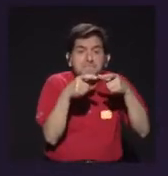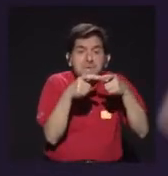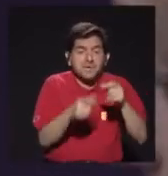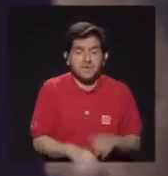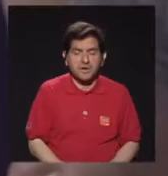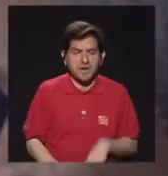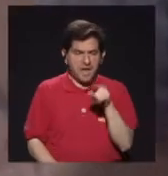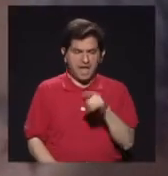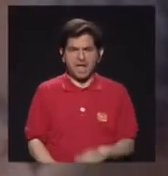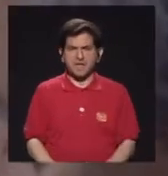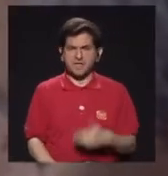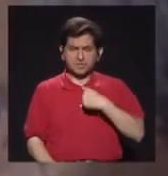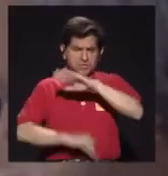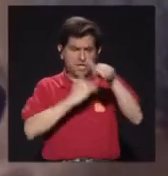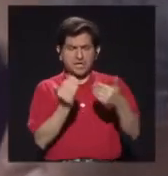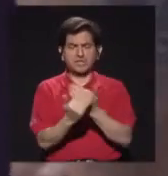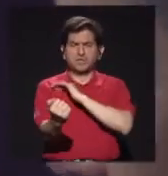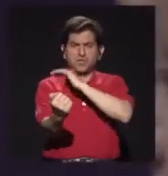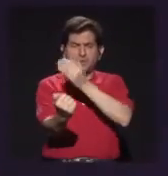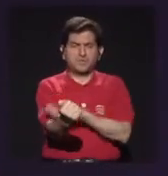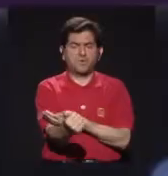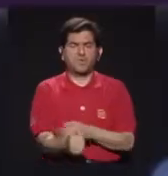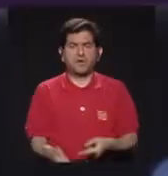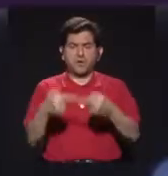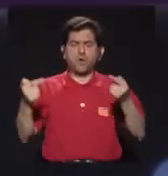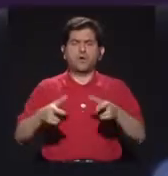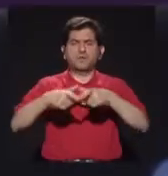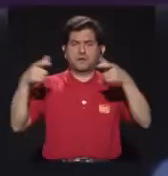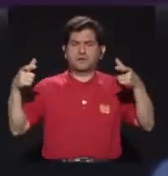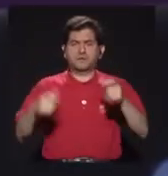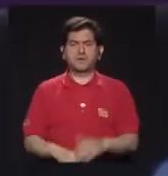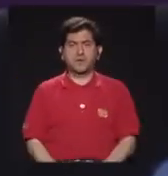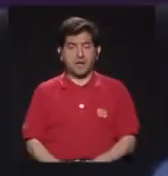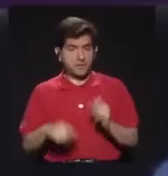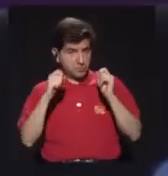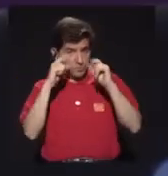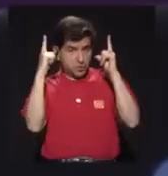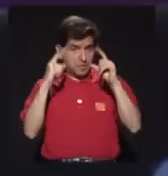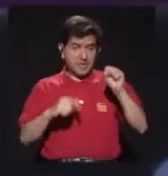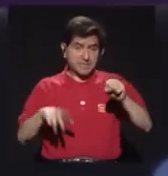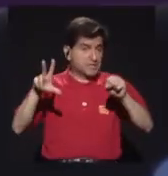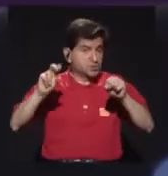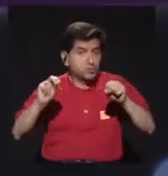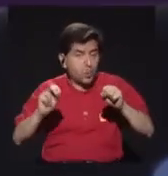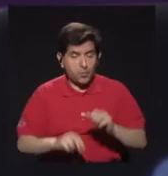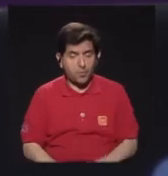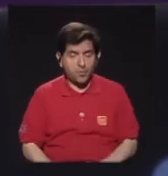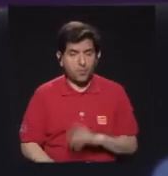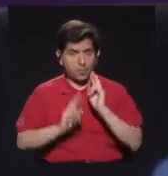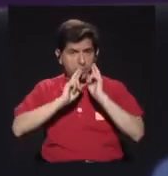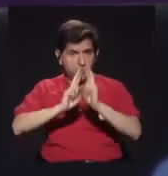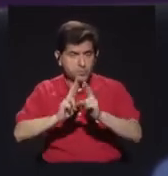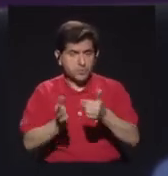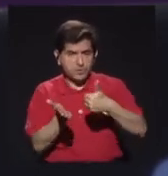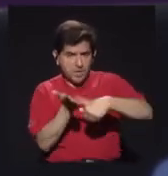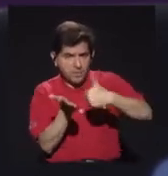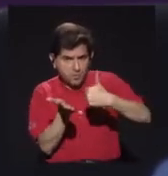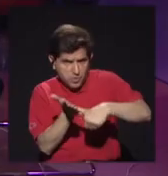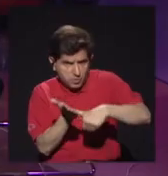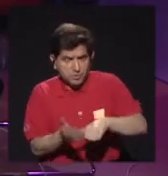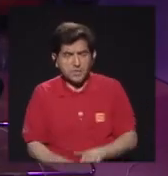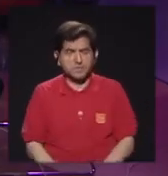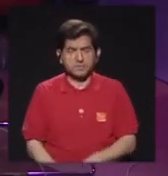prioridades las que están ejerciendo todo el poder sobre las grandes mayorías hubo sorpresa o no hubo sorpresa en el resultado de la elección del